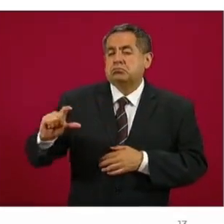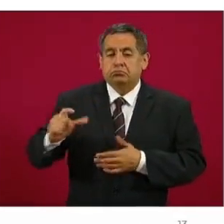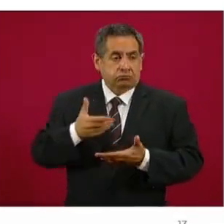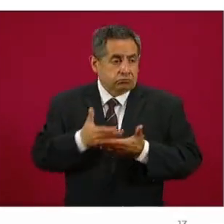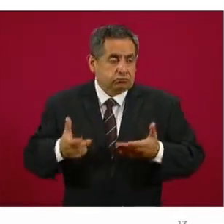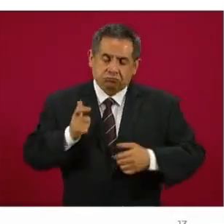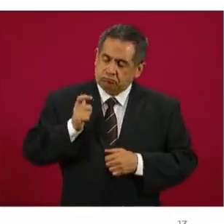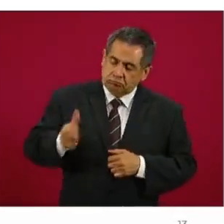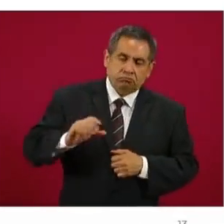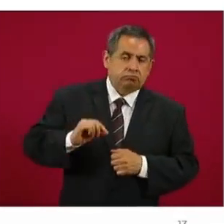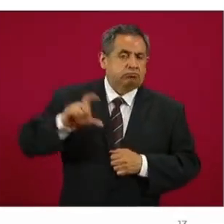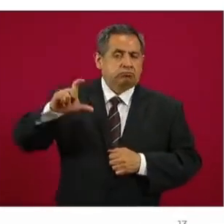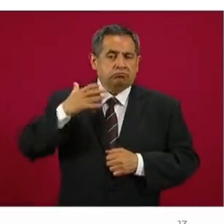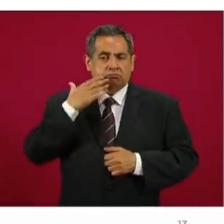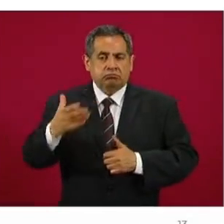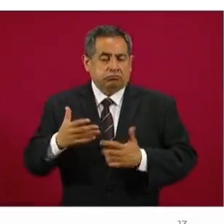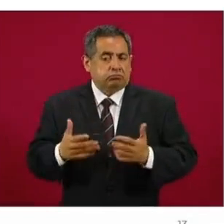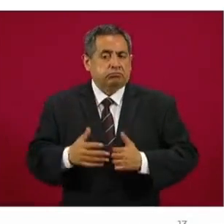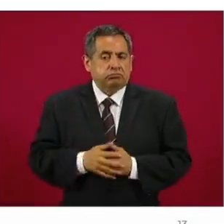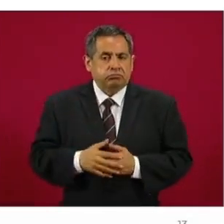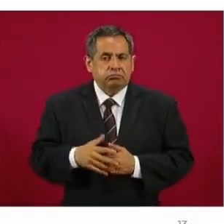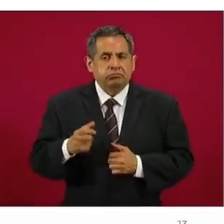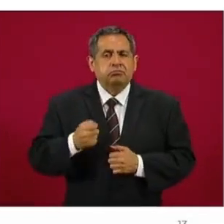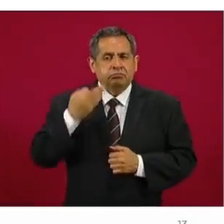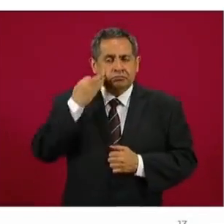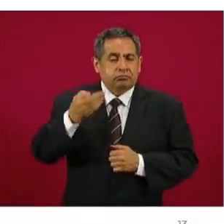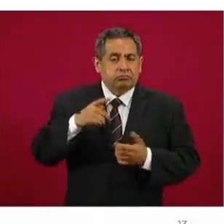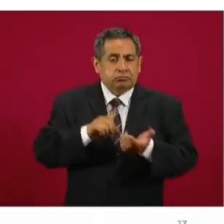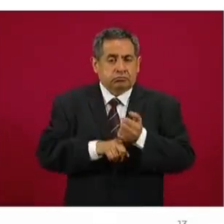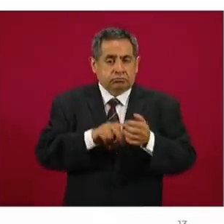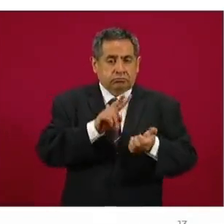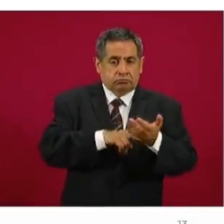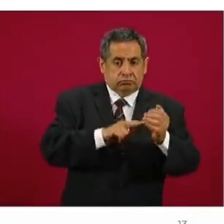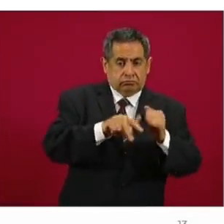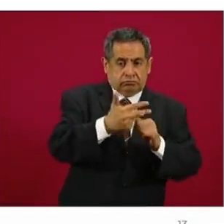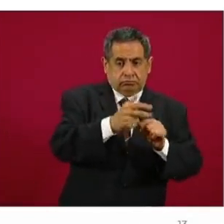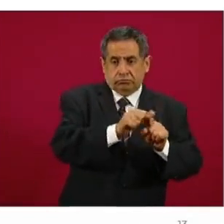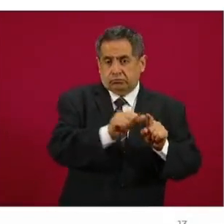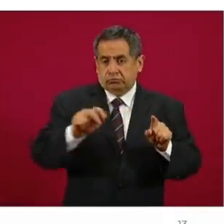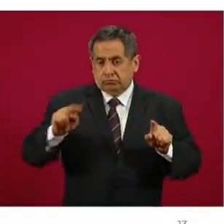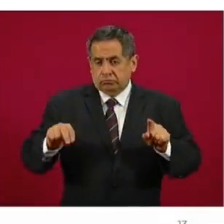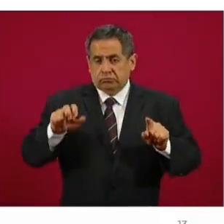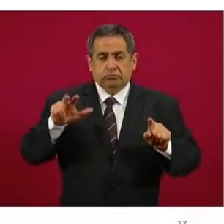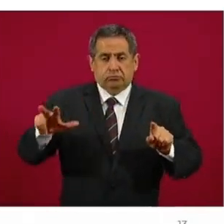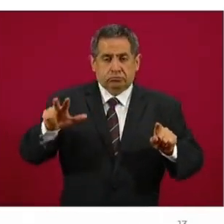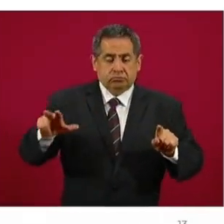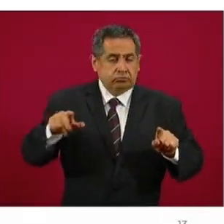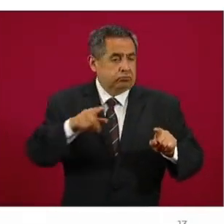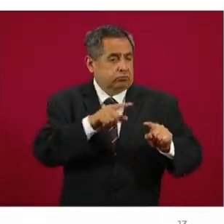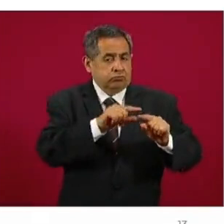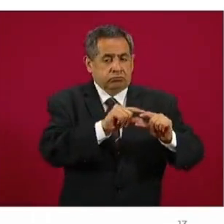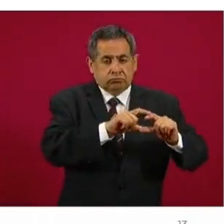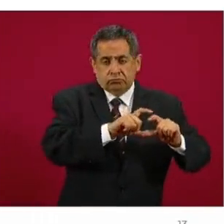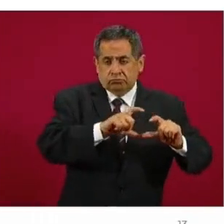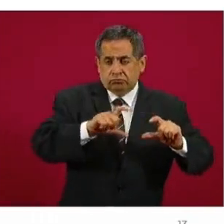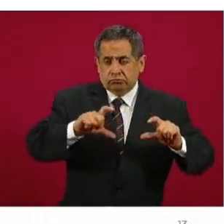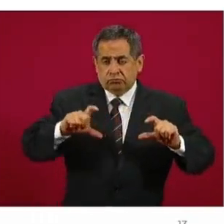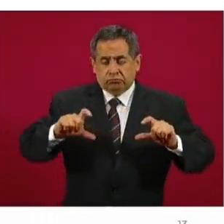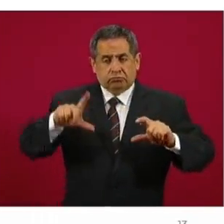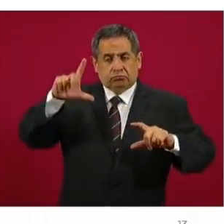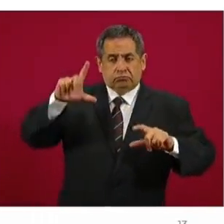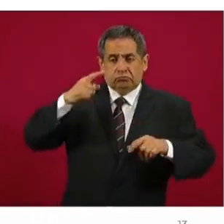anterior. Si vemos incluso por periodo de 2013 a 2018, grandes contribuyentes en actos